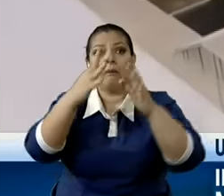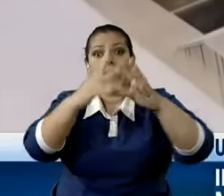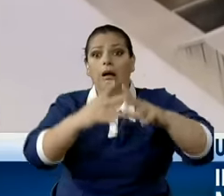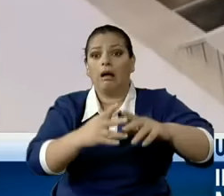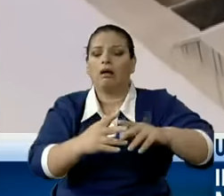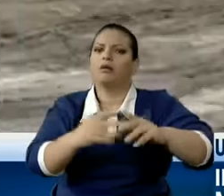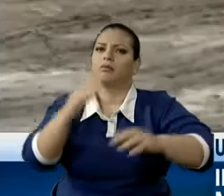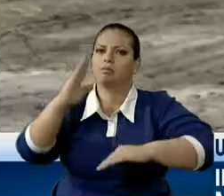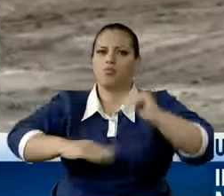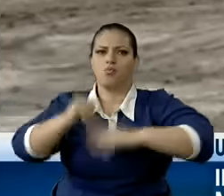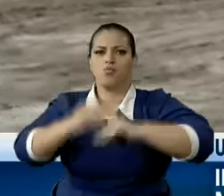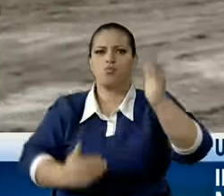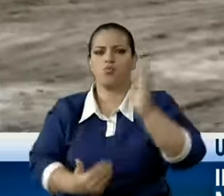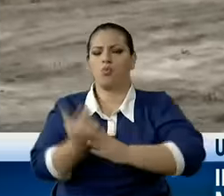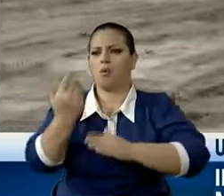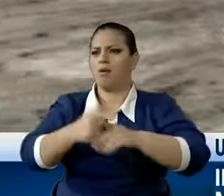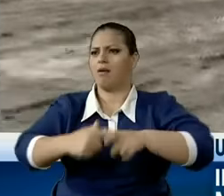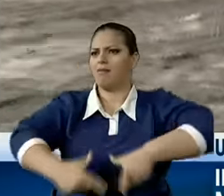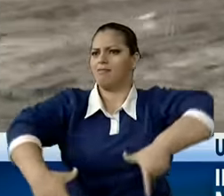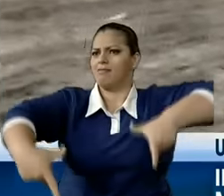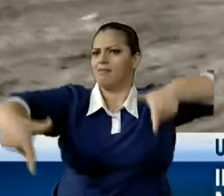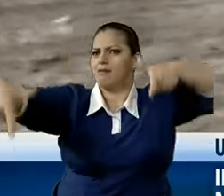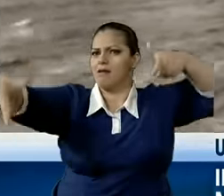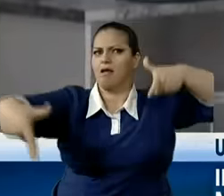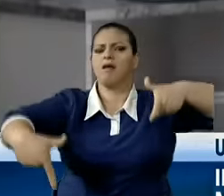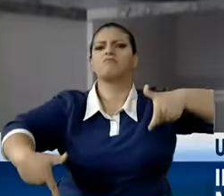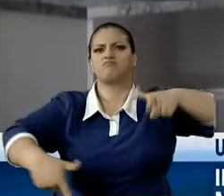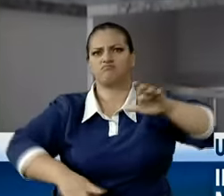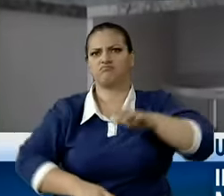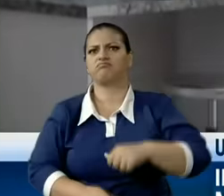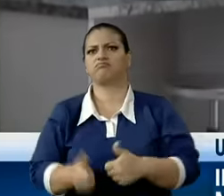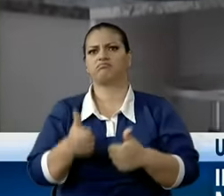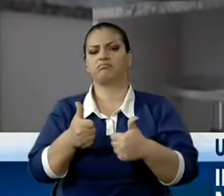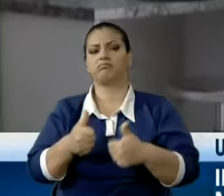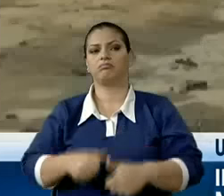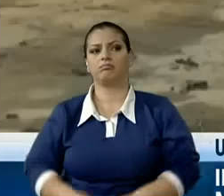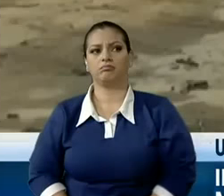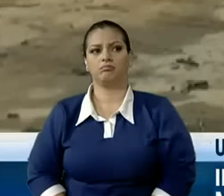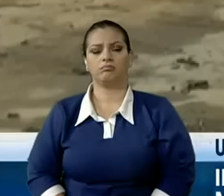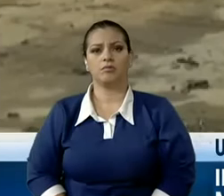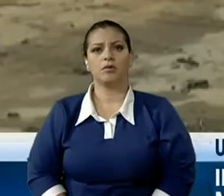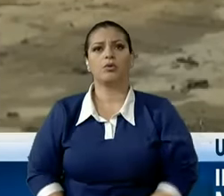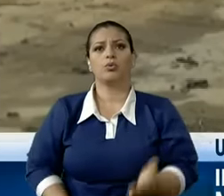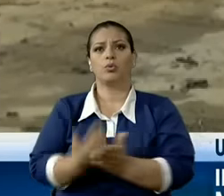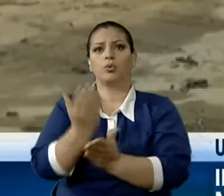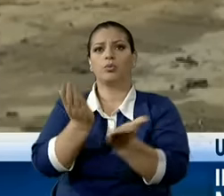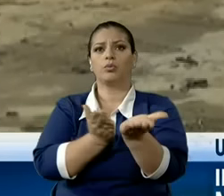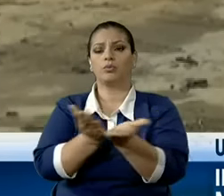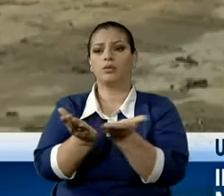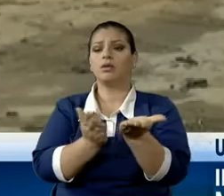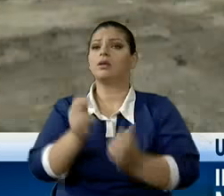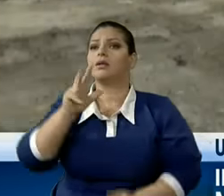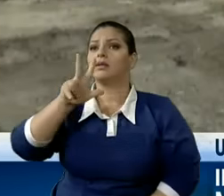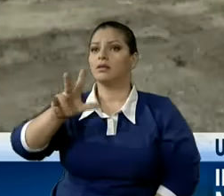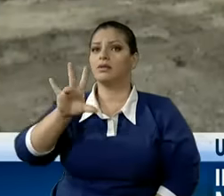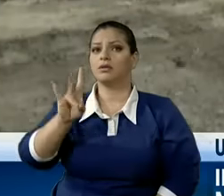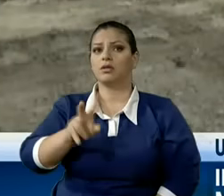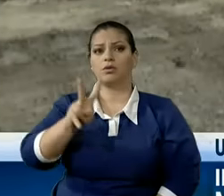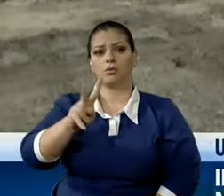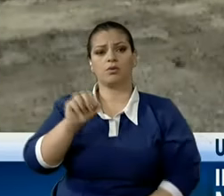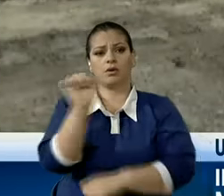edificación se construirá en un terreno de 42.000 metros cuadrados. Entre los nuevos servicios incluye capacidad para 372